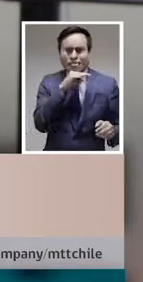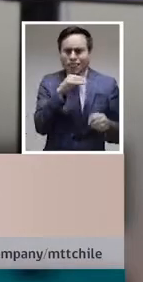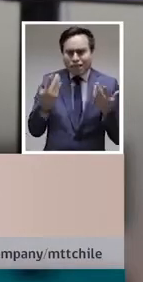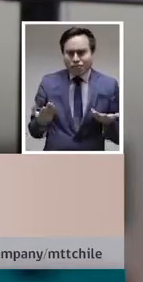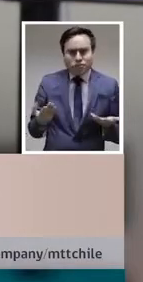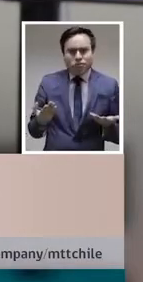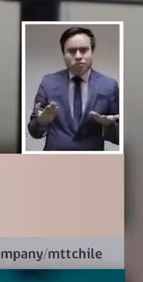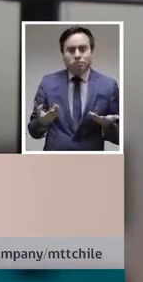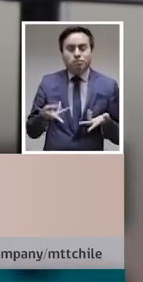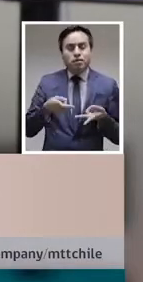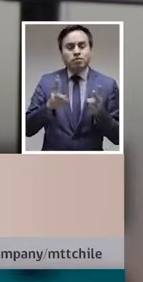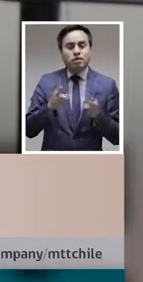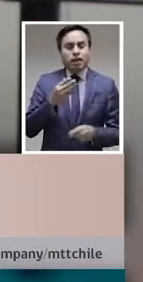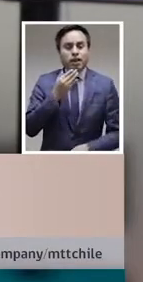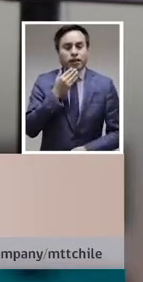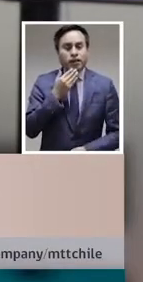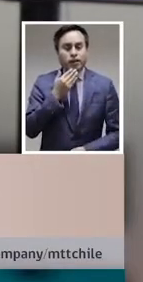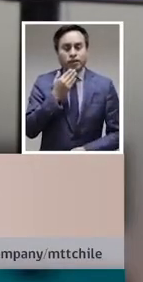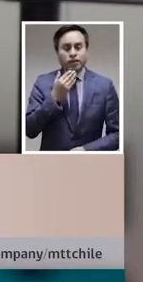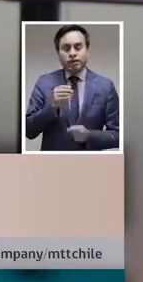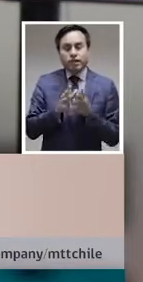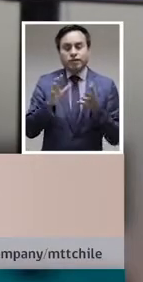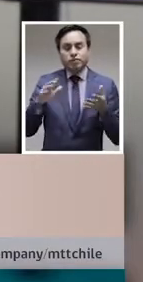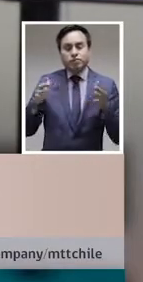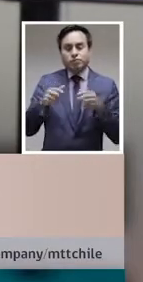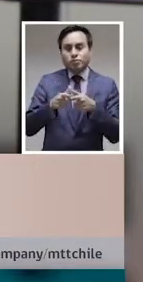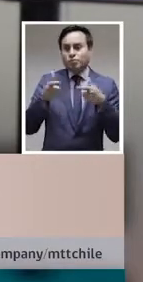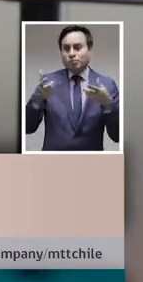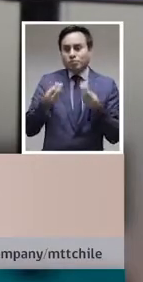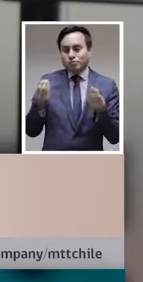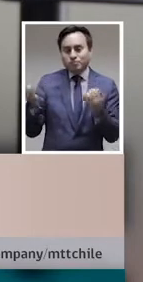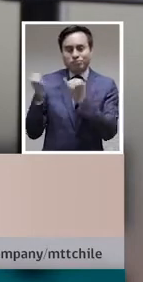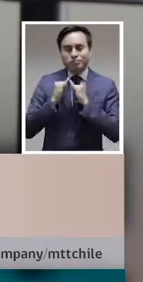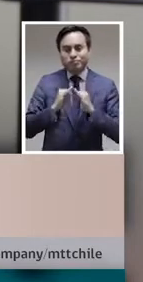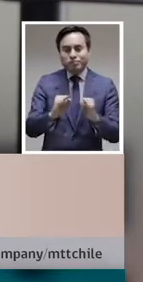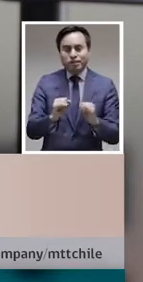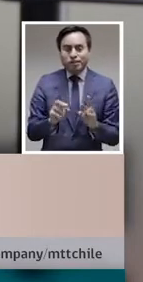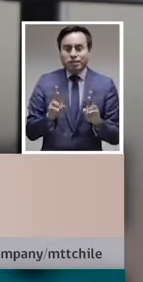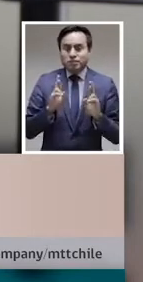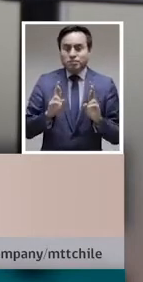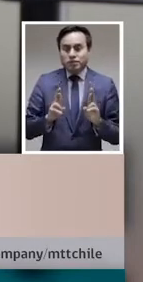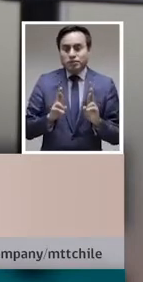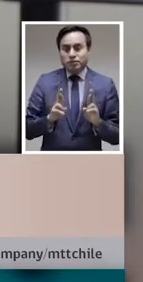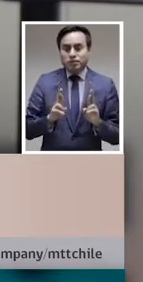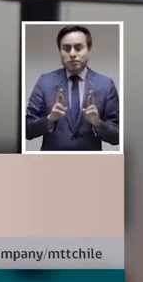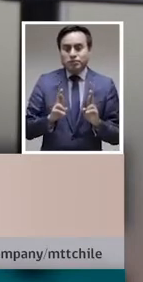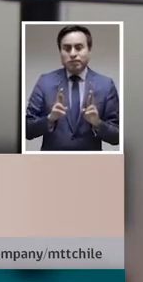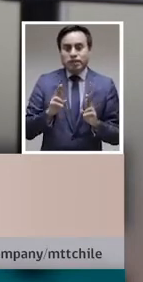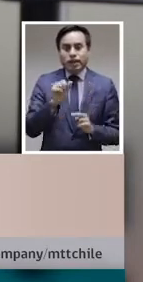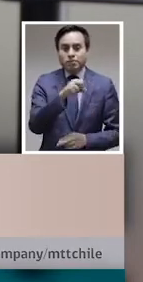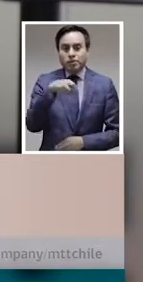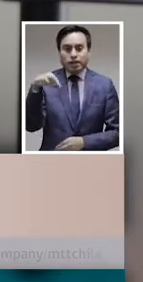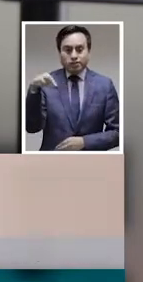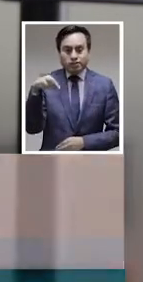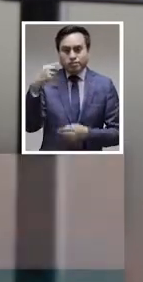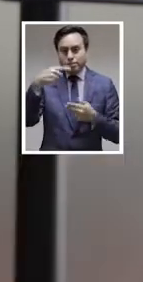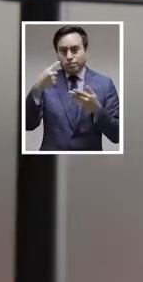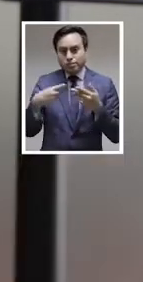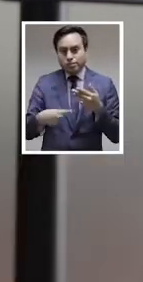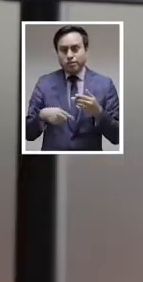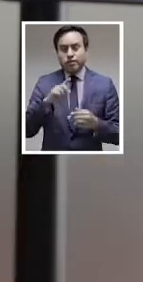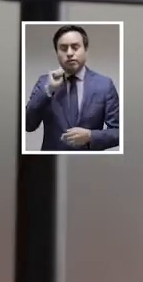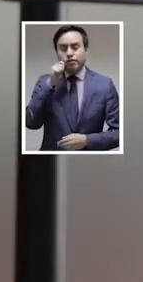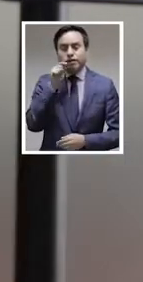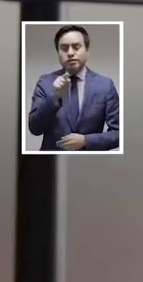y permite también, como digo, grandes volúmenes. Así que espero que las aplicaciones sean